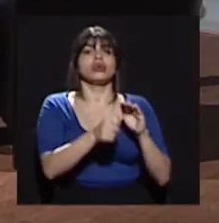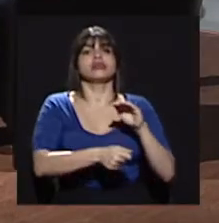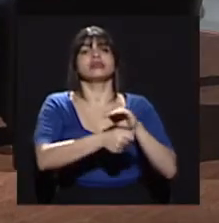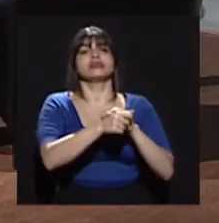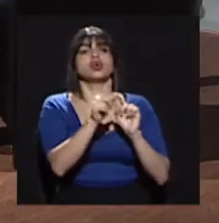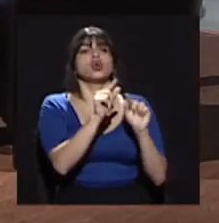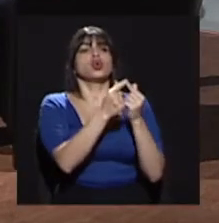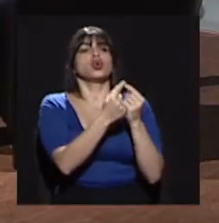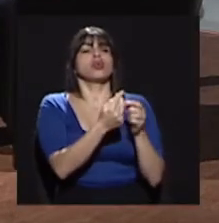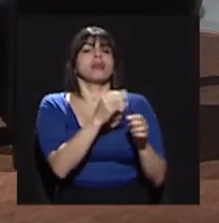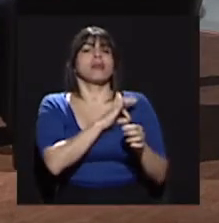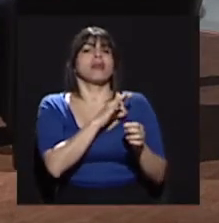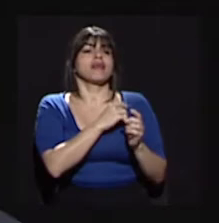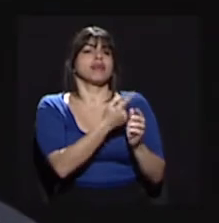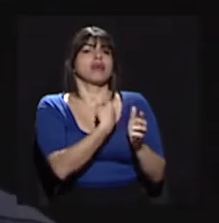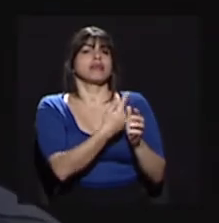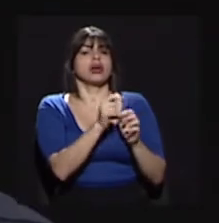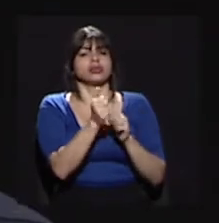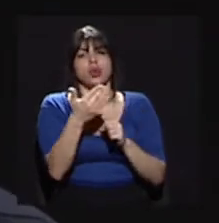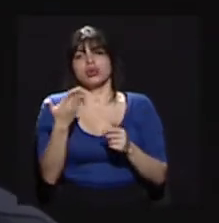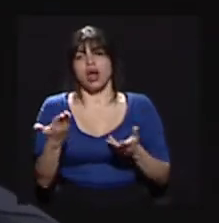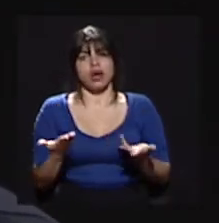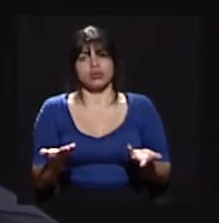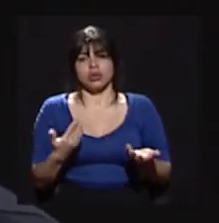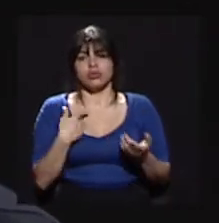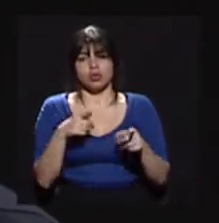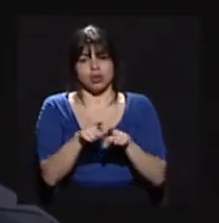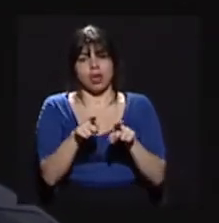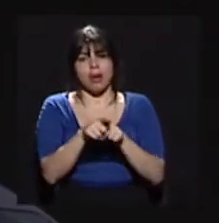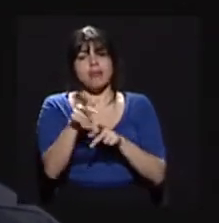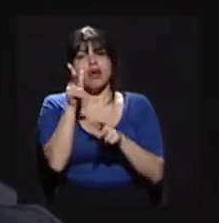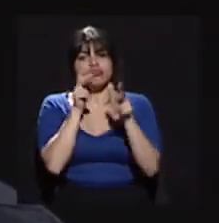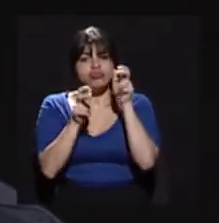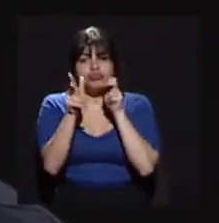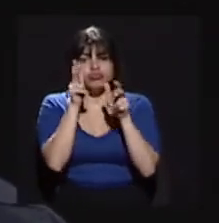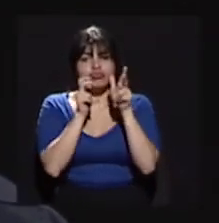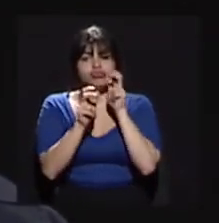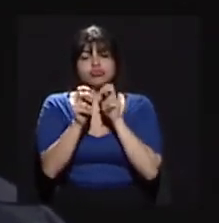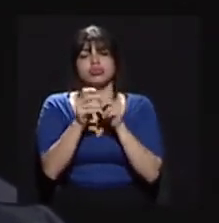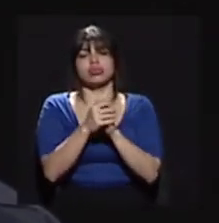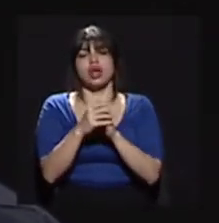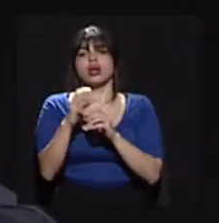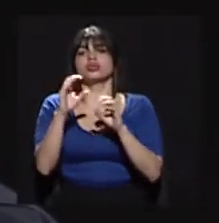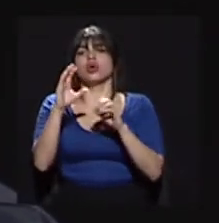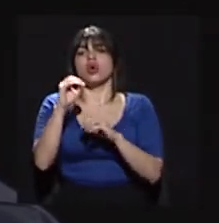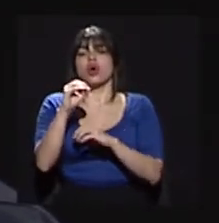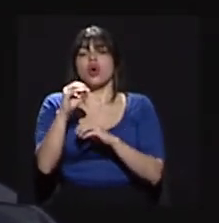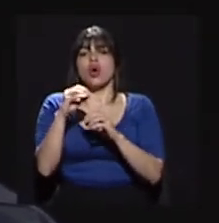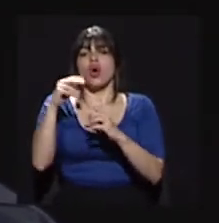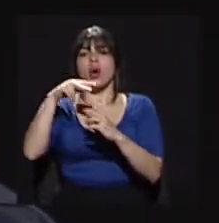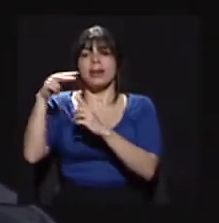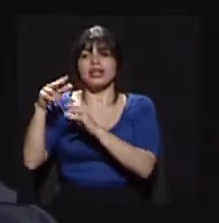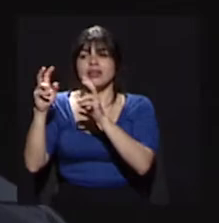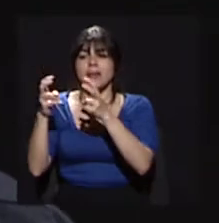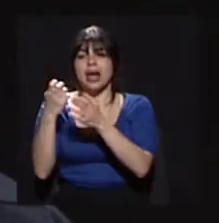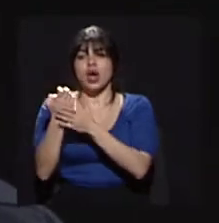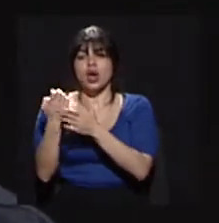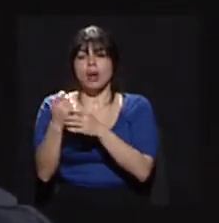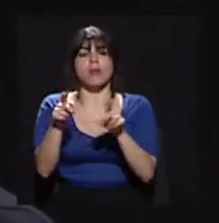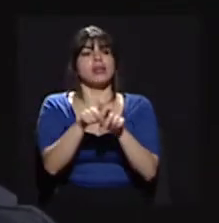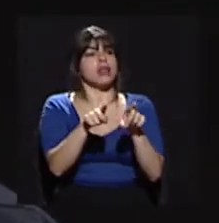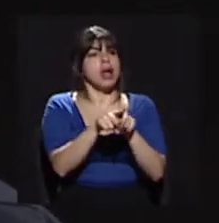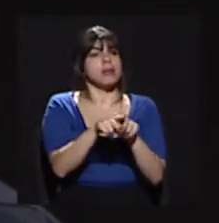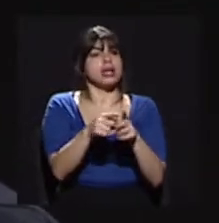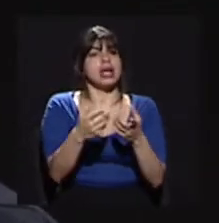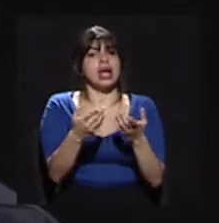caminan ciertos grupos ahí ya eso es otra cosa y yo también estoy escuchando a las caras cooperativas en materia económica y también estoy escuchando